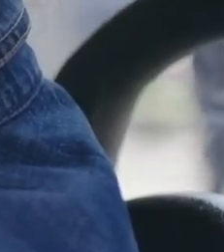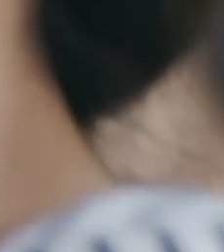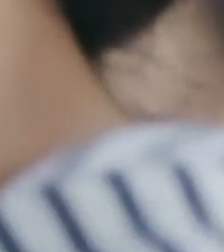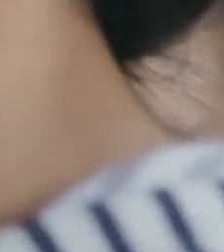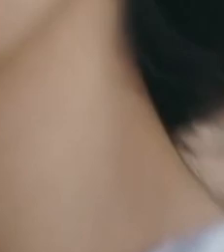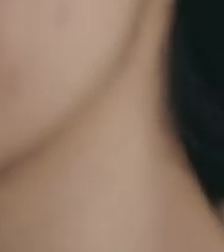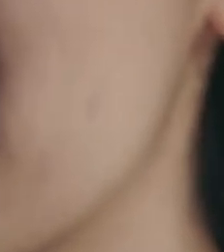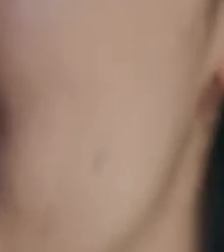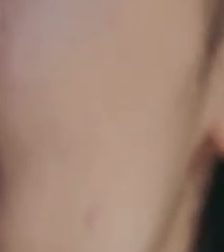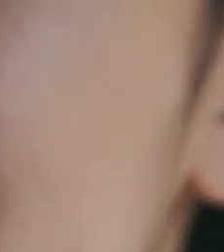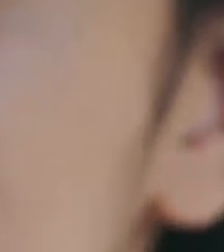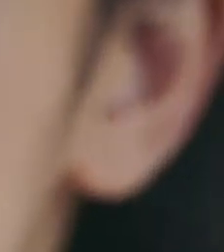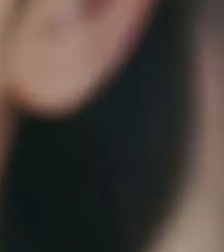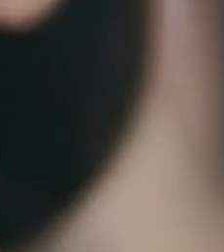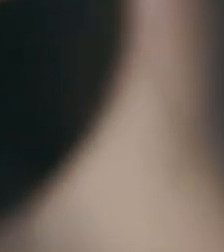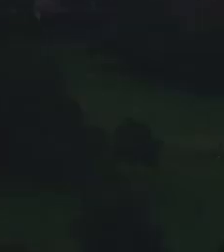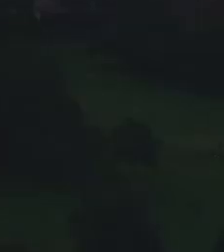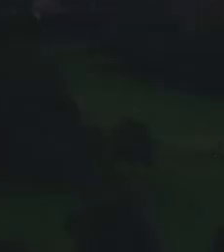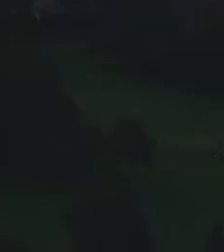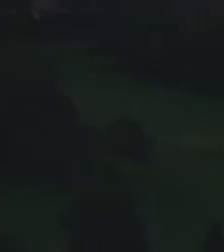pero esta tarde